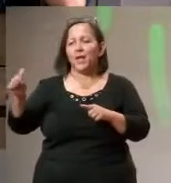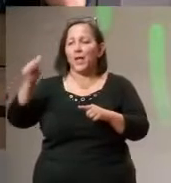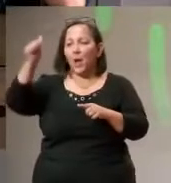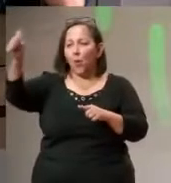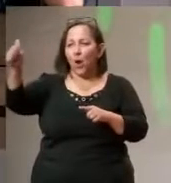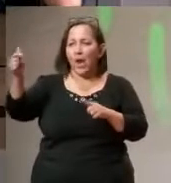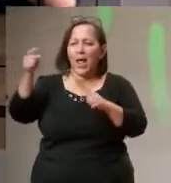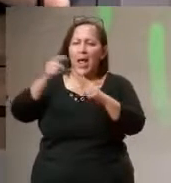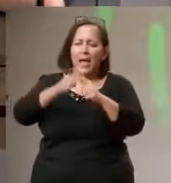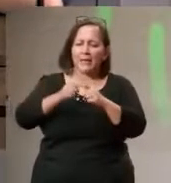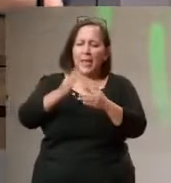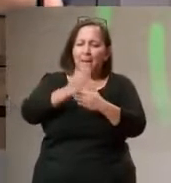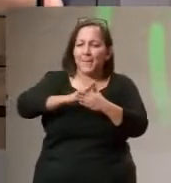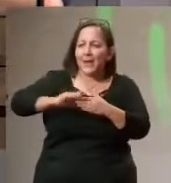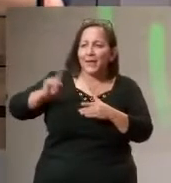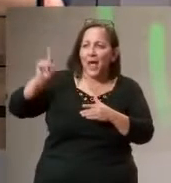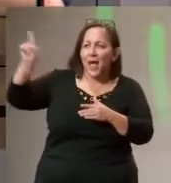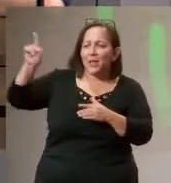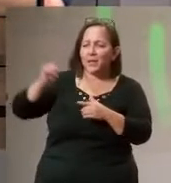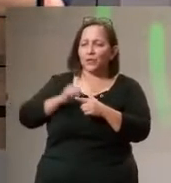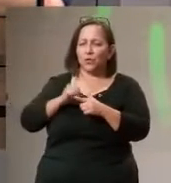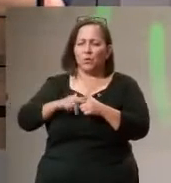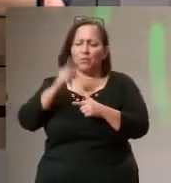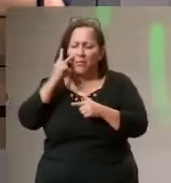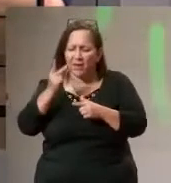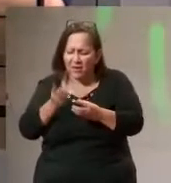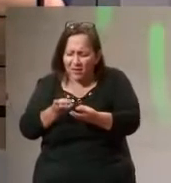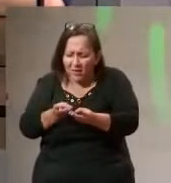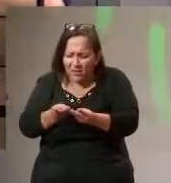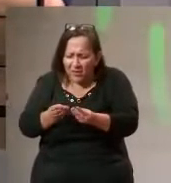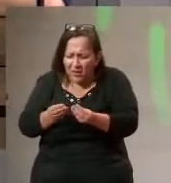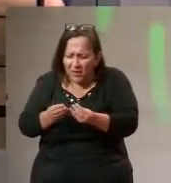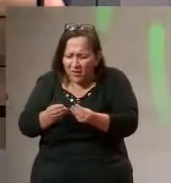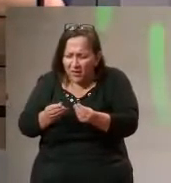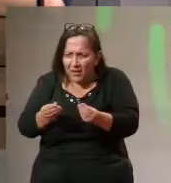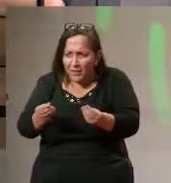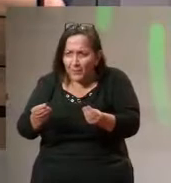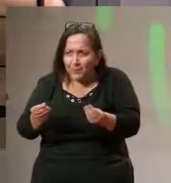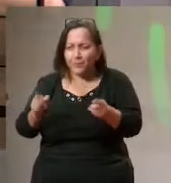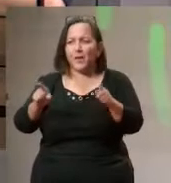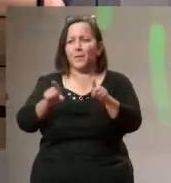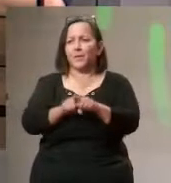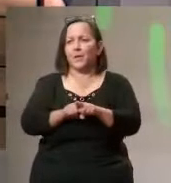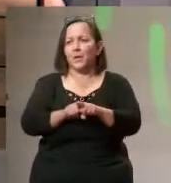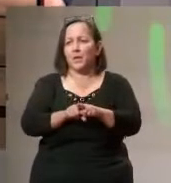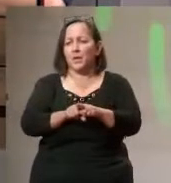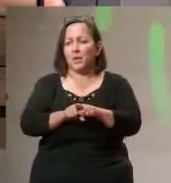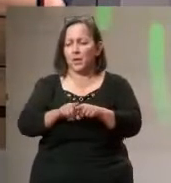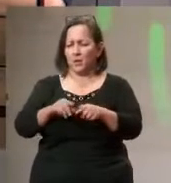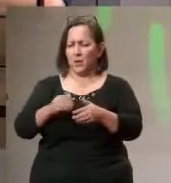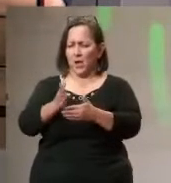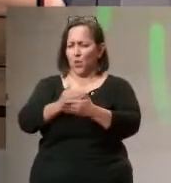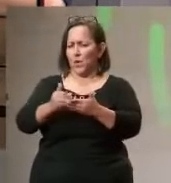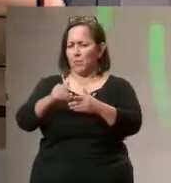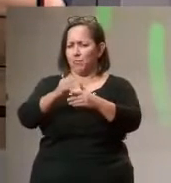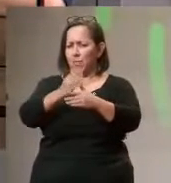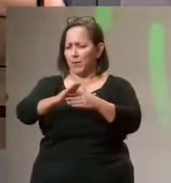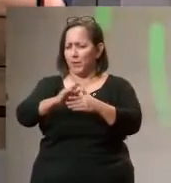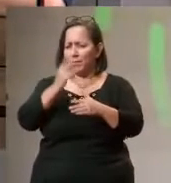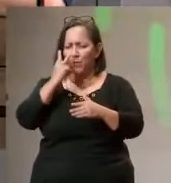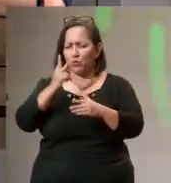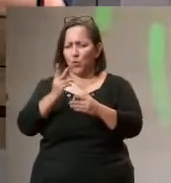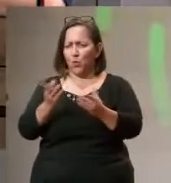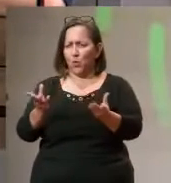llega un momento en que uno comienza a ver problemas serios de sedimentación, y llega un momento en que la sedimentación disminuye considerablemente. Uno puede